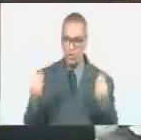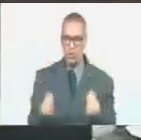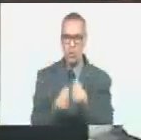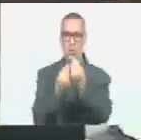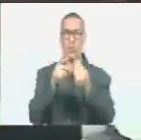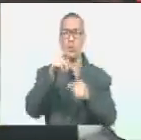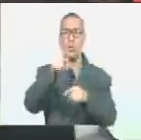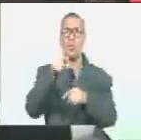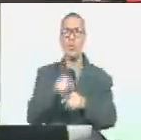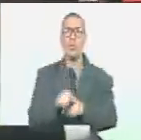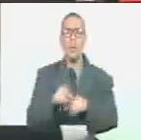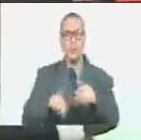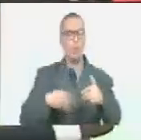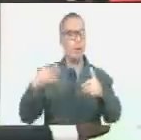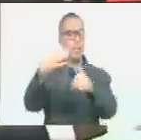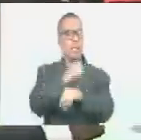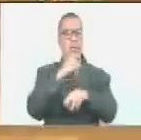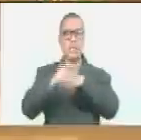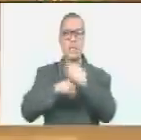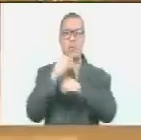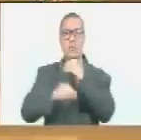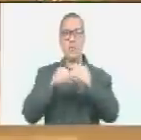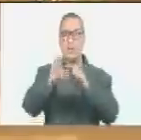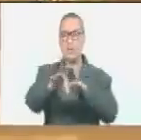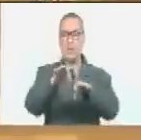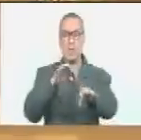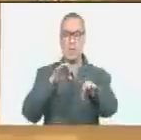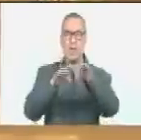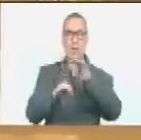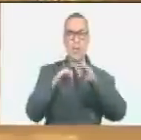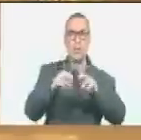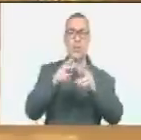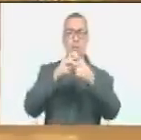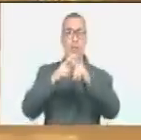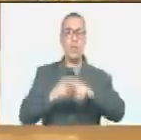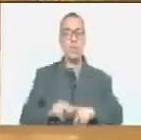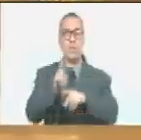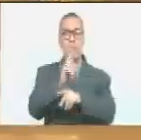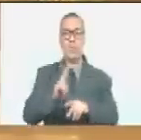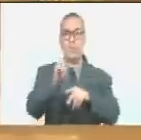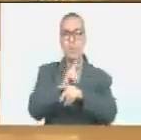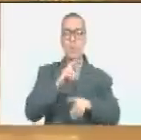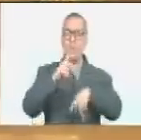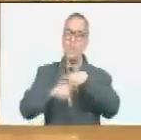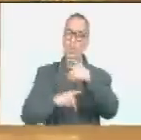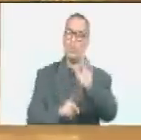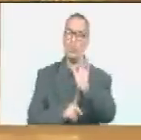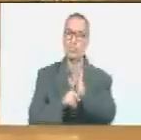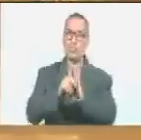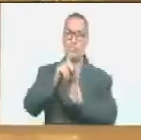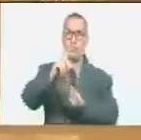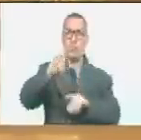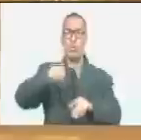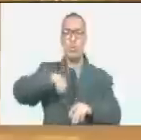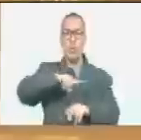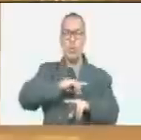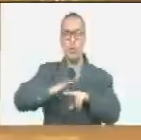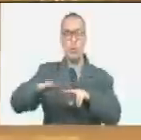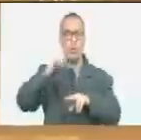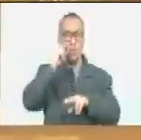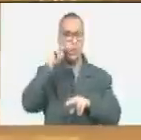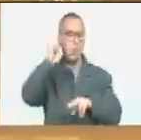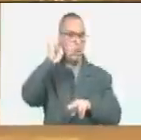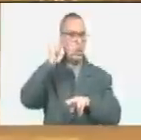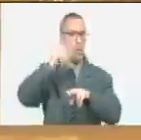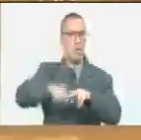y juntas lograremos hacer del ajedrez una herramienta útil para el desarrollo permanente de nuestros niños,